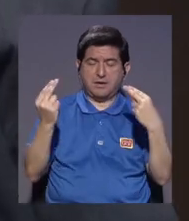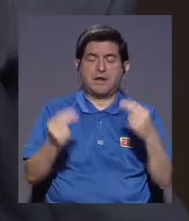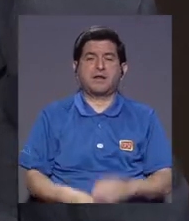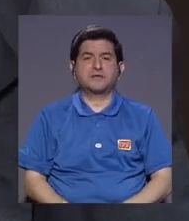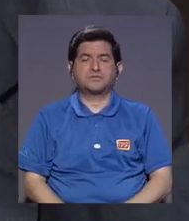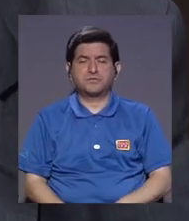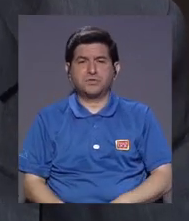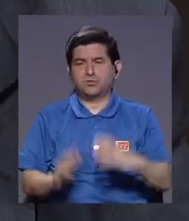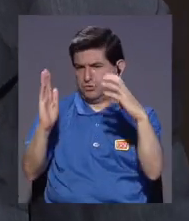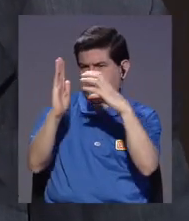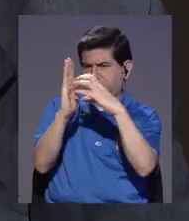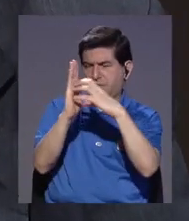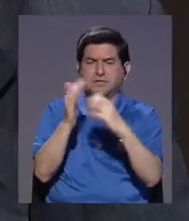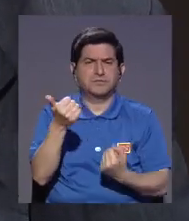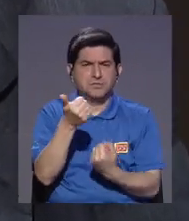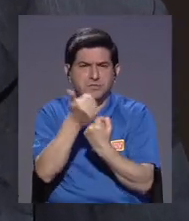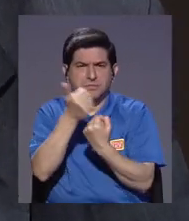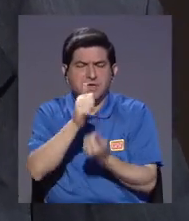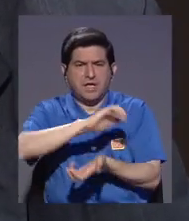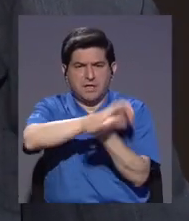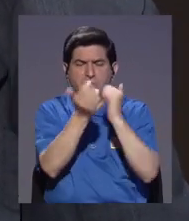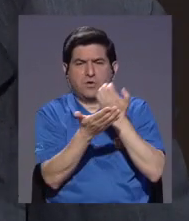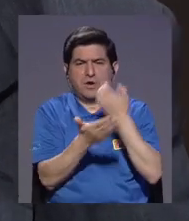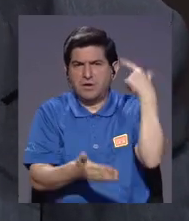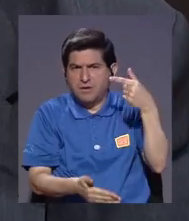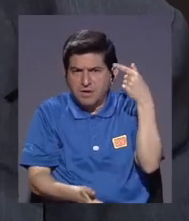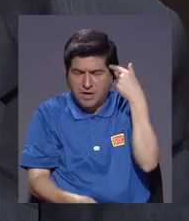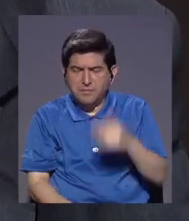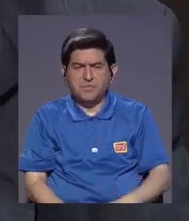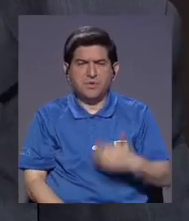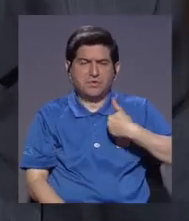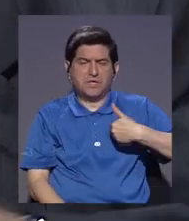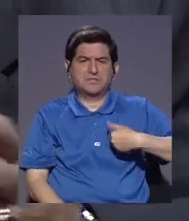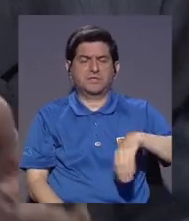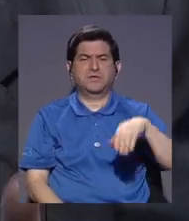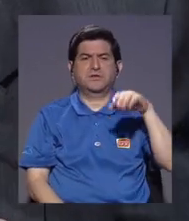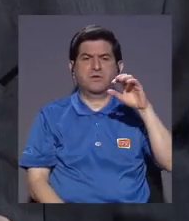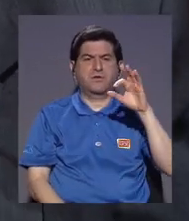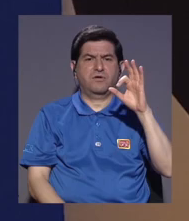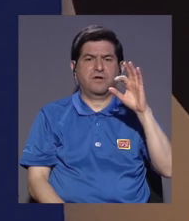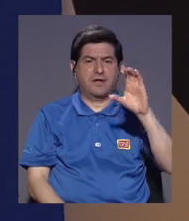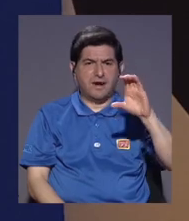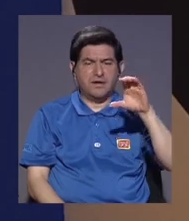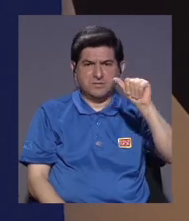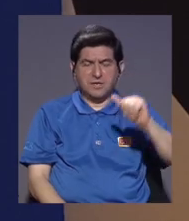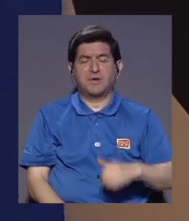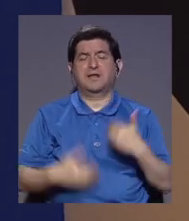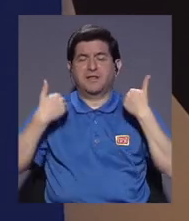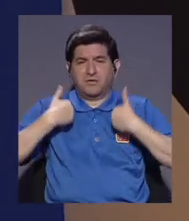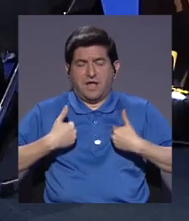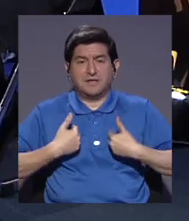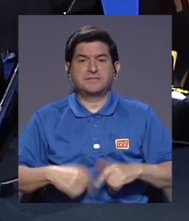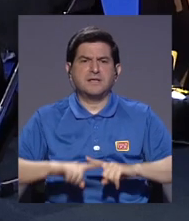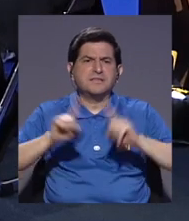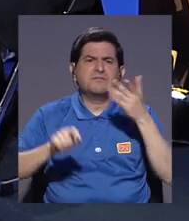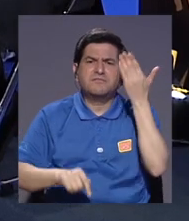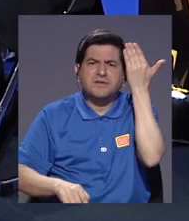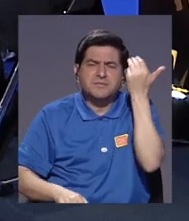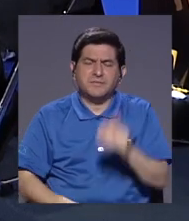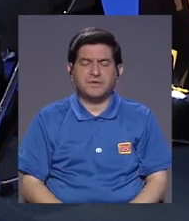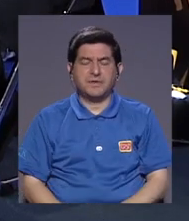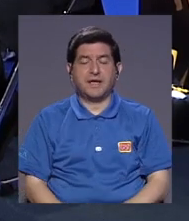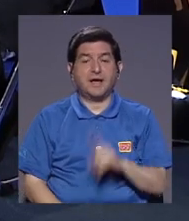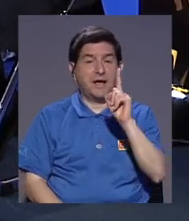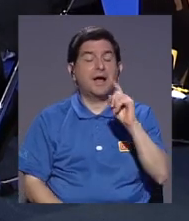nación a favor de la reforma fiscal del señor alvarado hasta que cansar acá porque por la diferencia es una